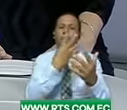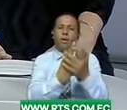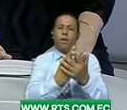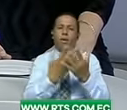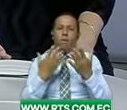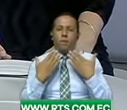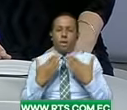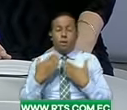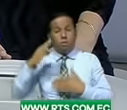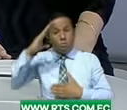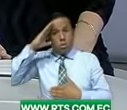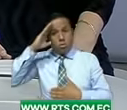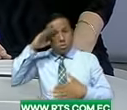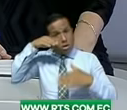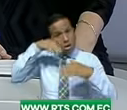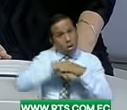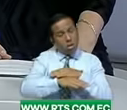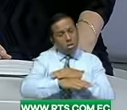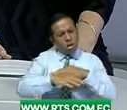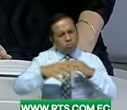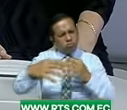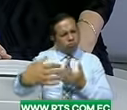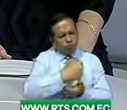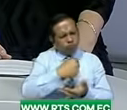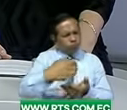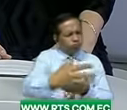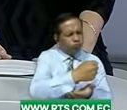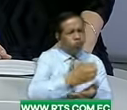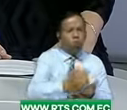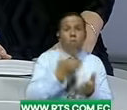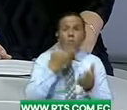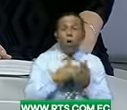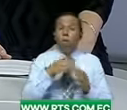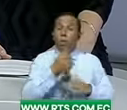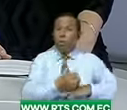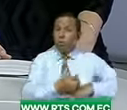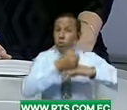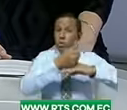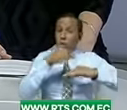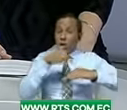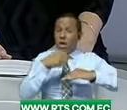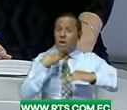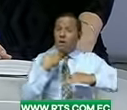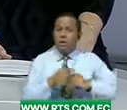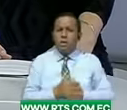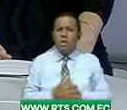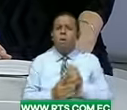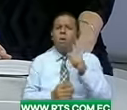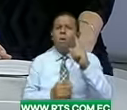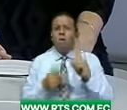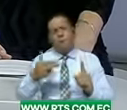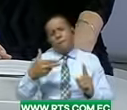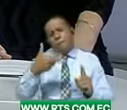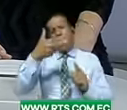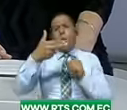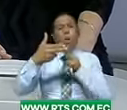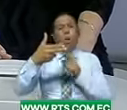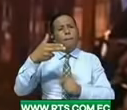el comandante de la zona 8, Víctor Hugo Zárate, una bala perdida habría alcanzado al único PPL que resultó